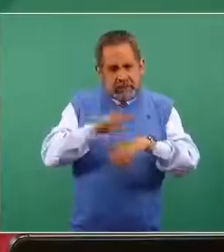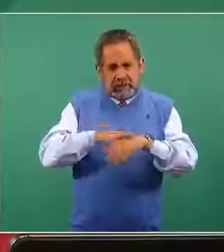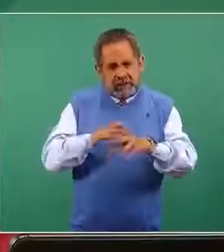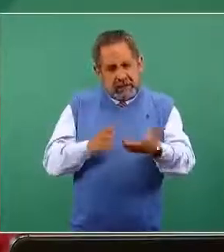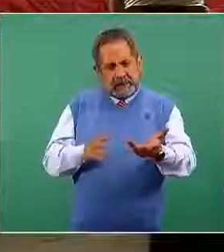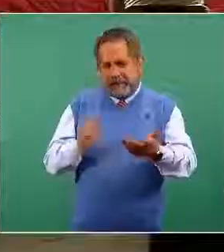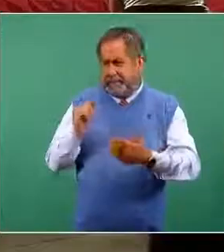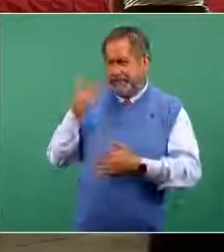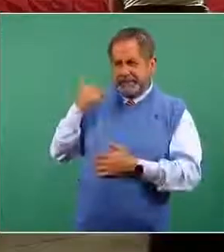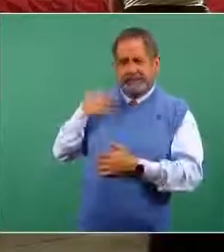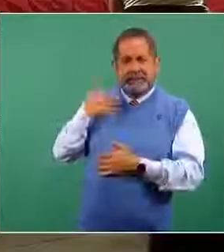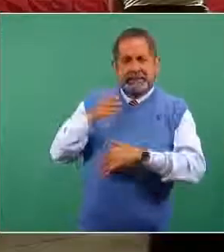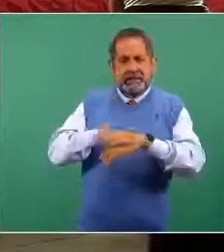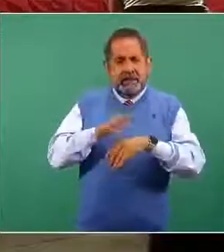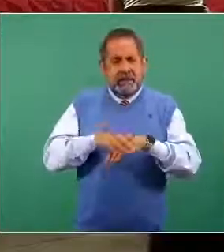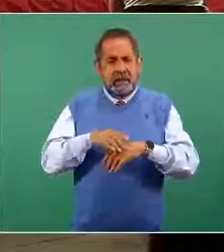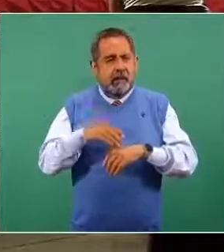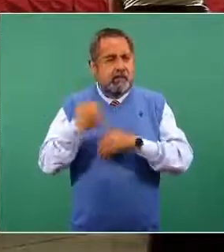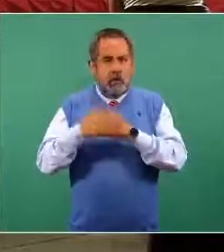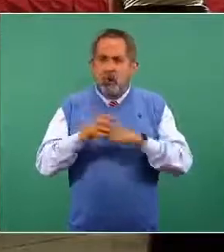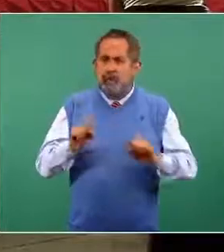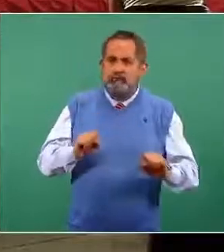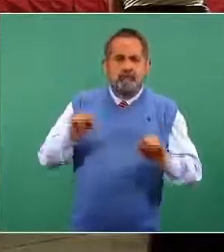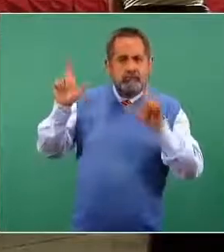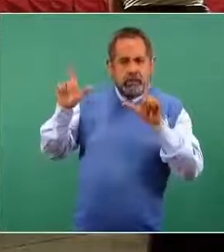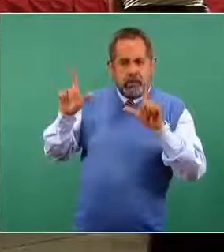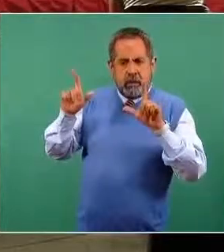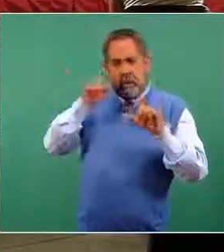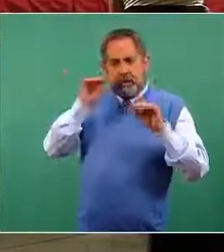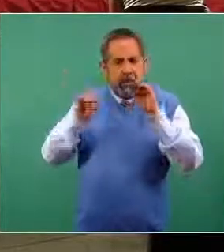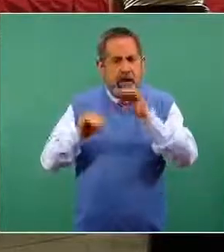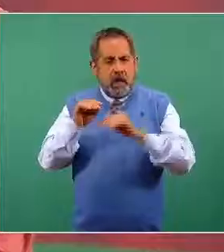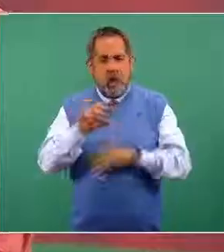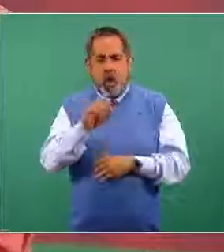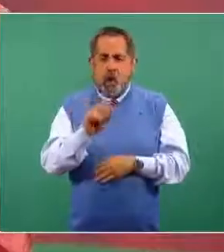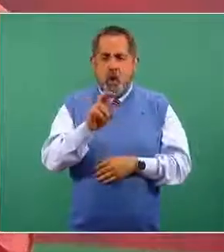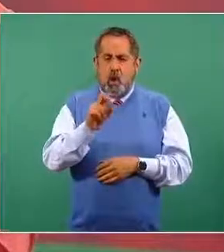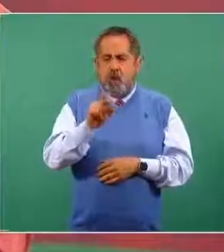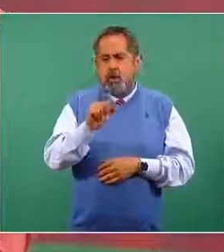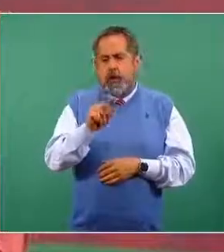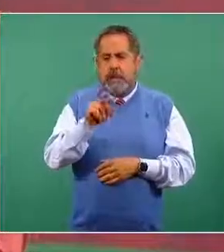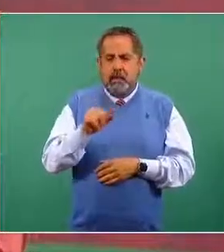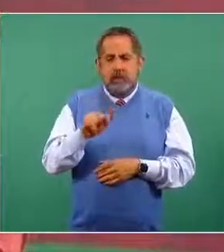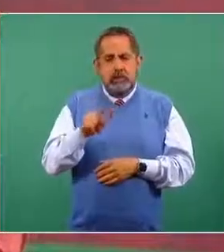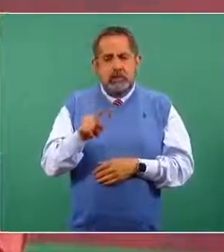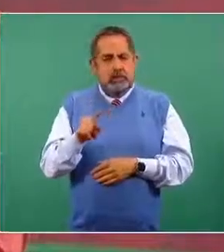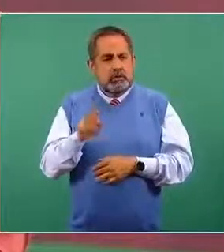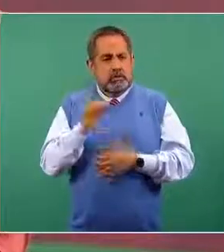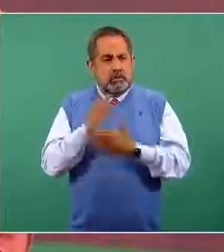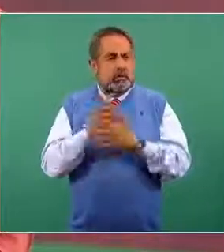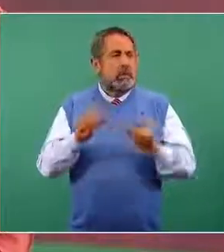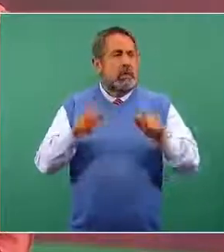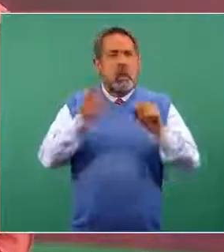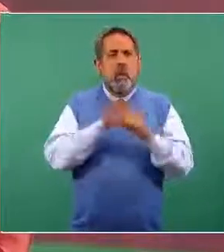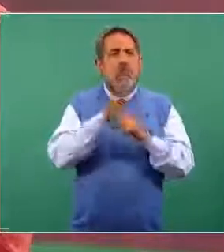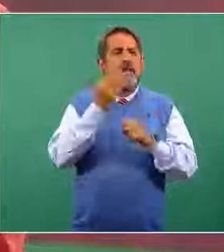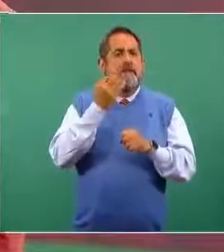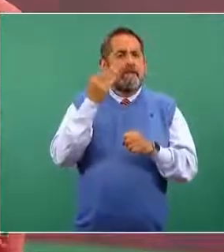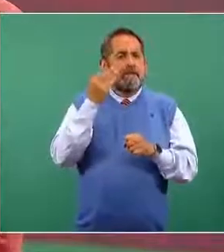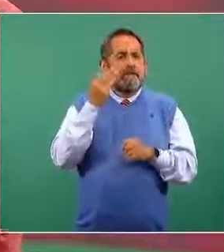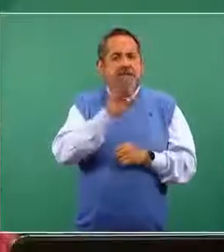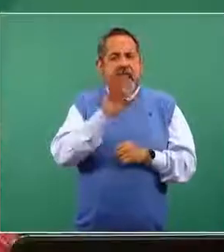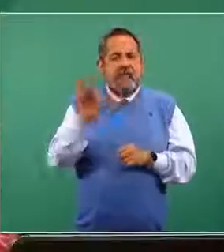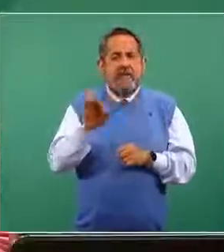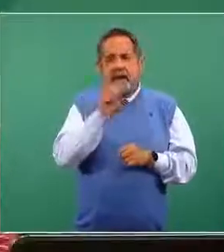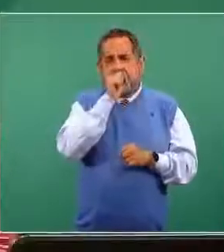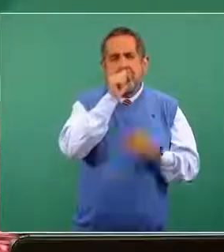hace unos días, vamos a poner la tabla en el portal Coronavirus, portal único del Gobierno de México sobre el tema, la